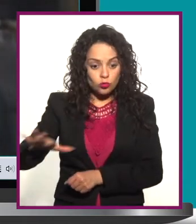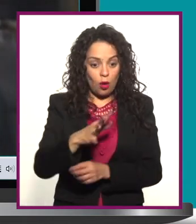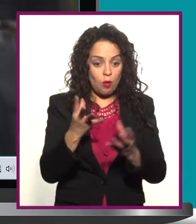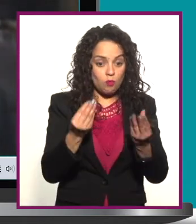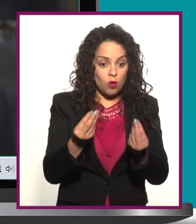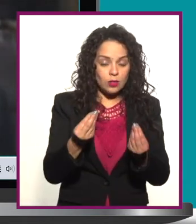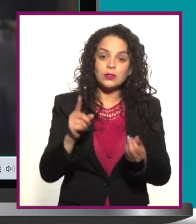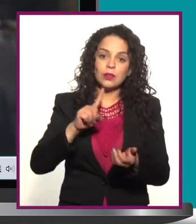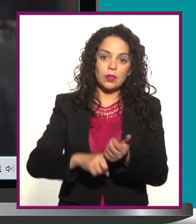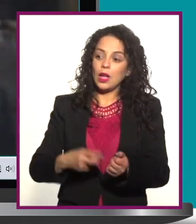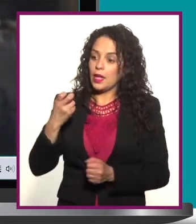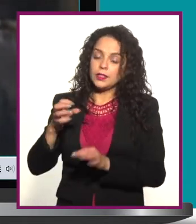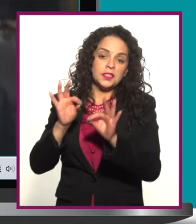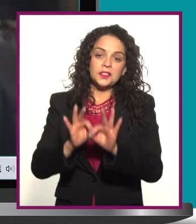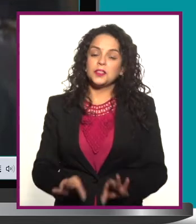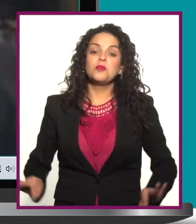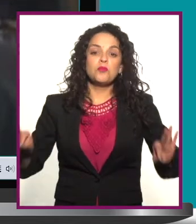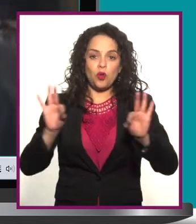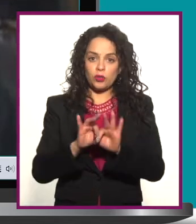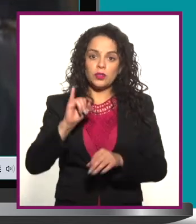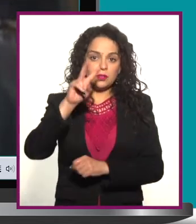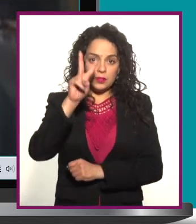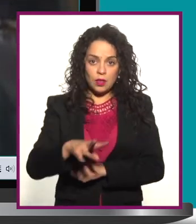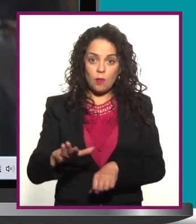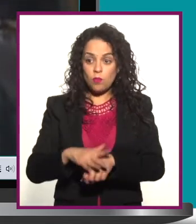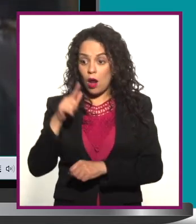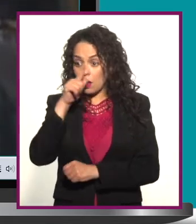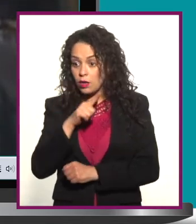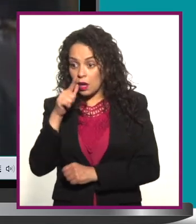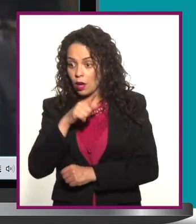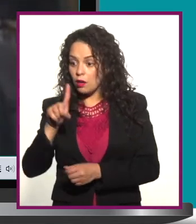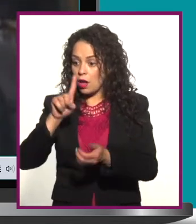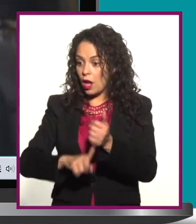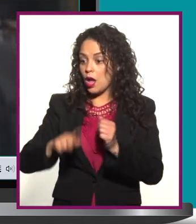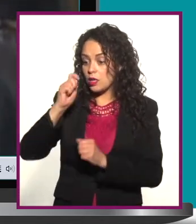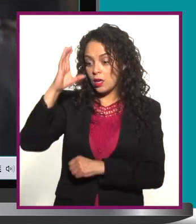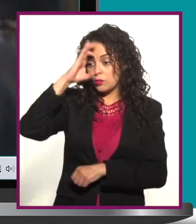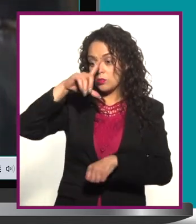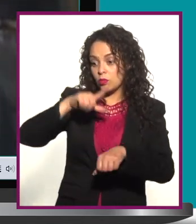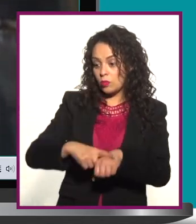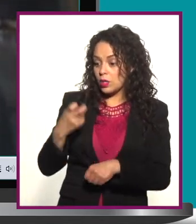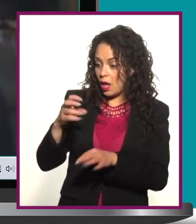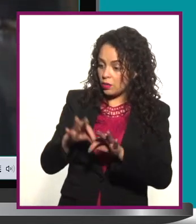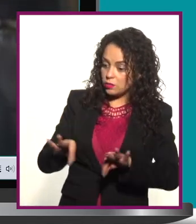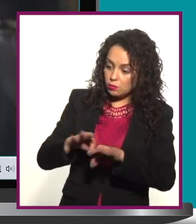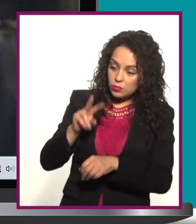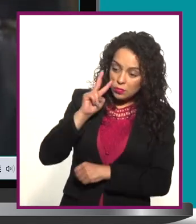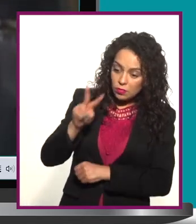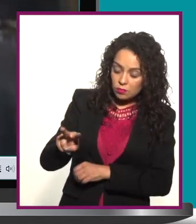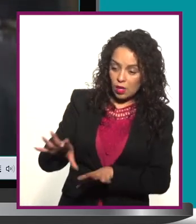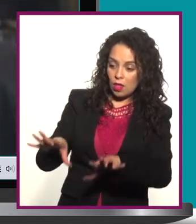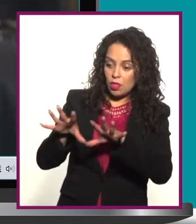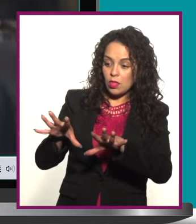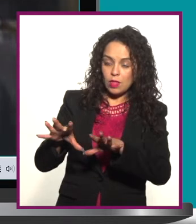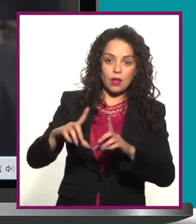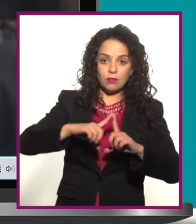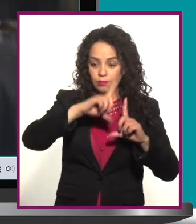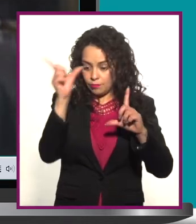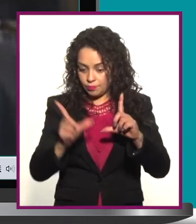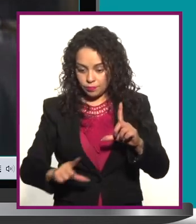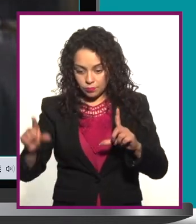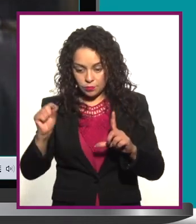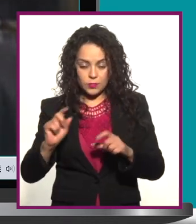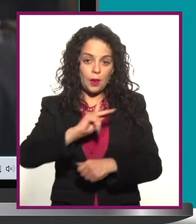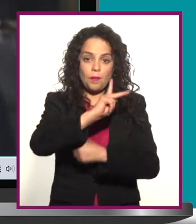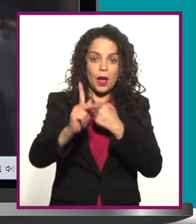tantas personas hace que sea importante porque las lenguas son el reflejo de una cultura, el reflejo de una